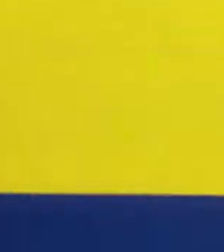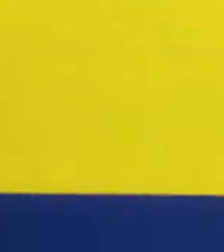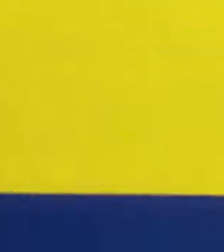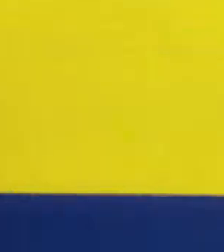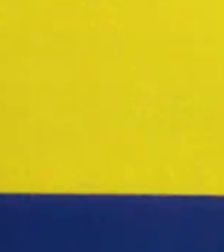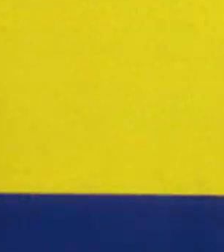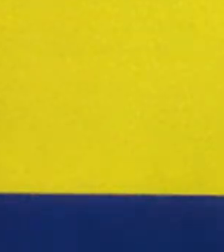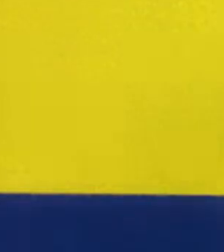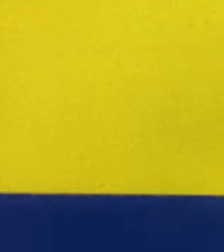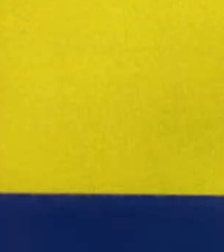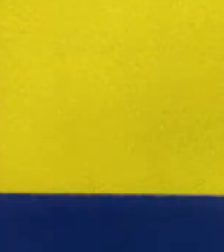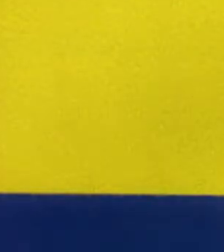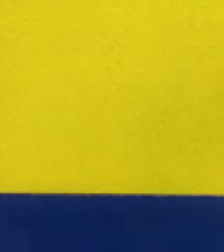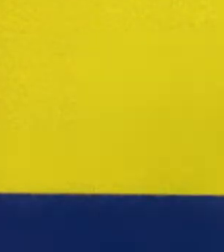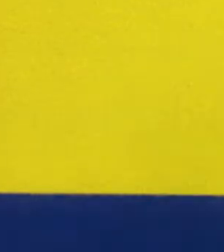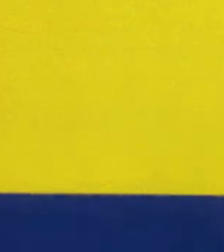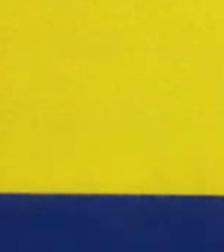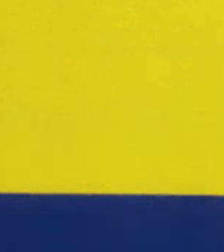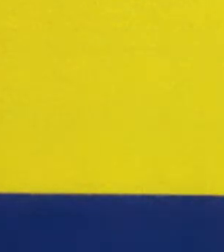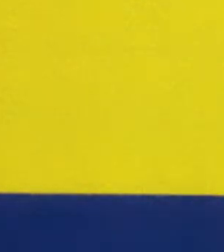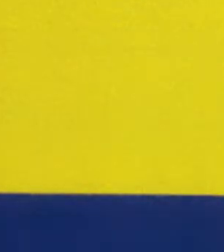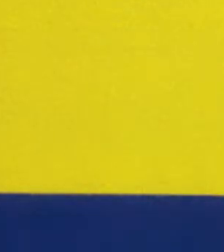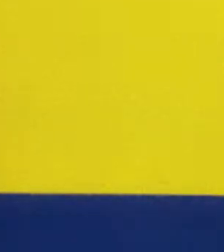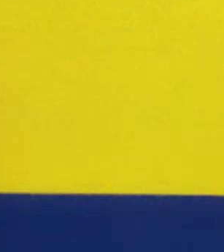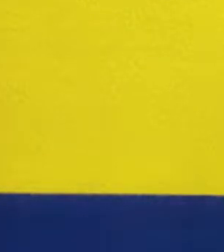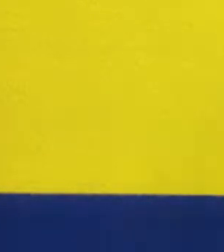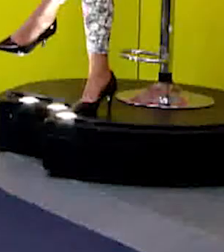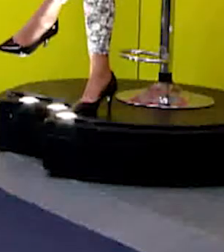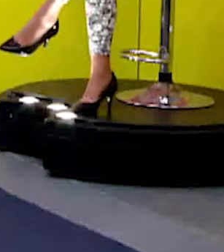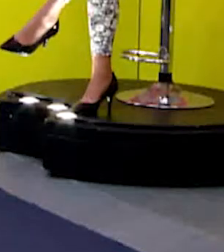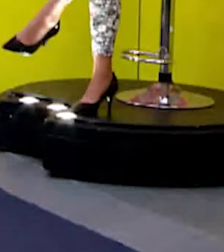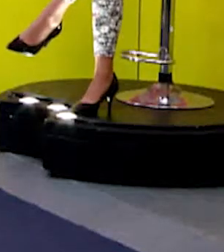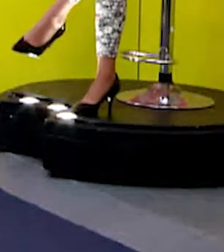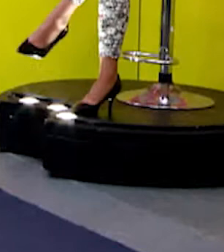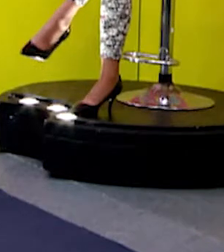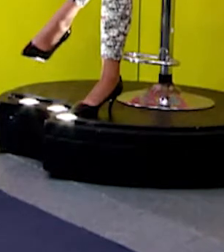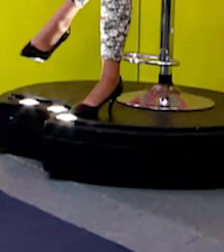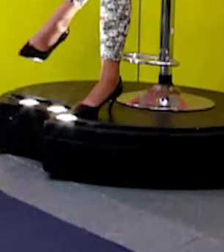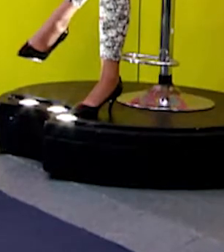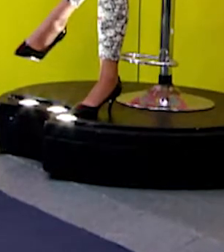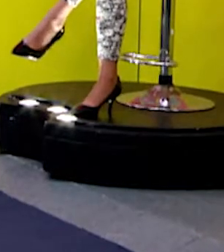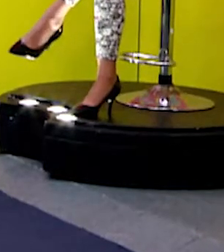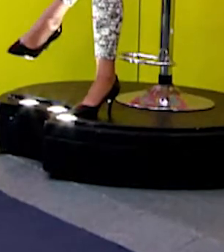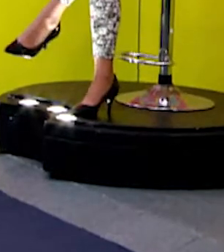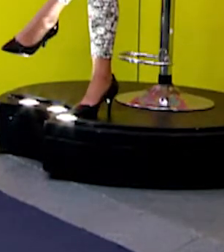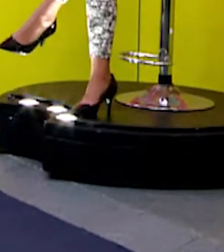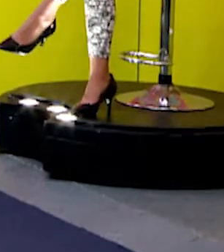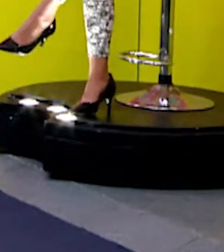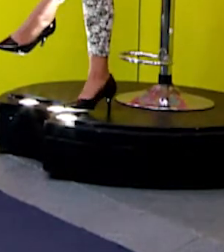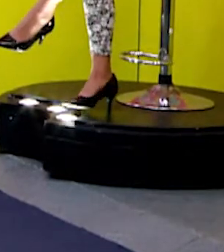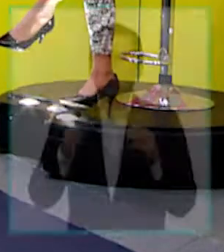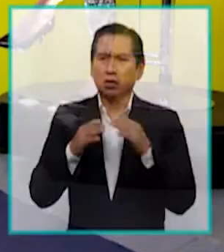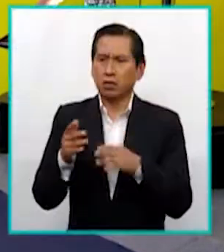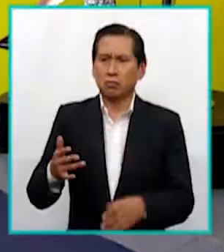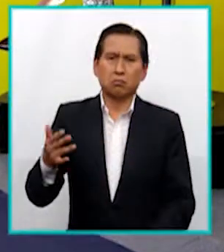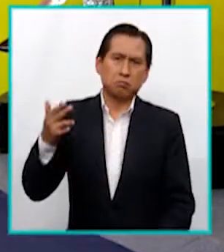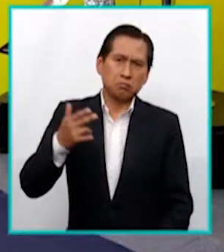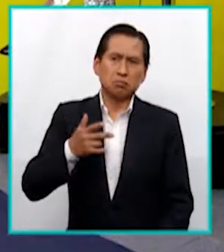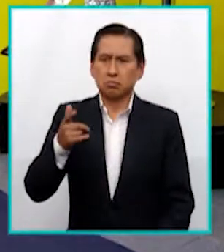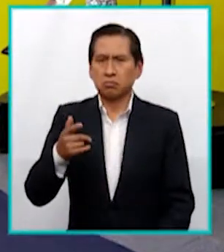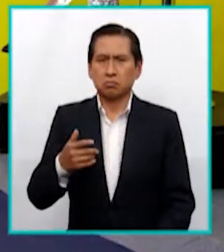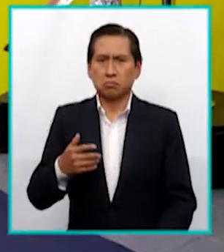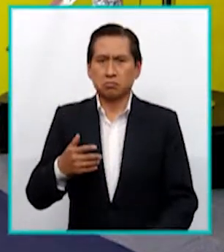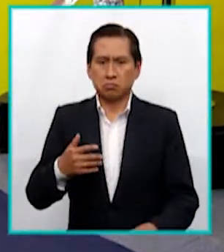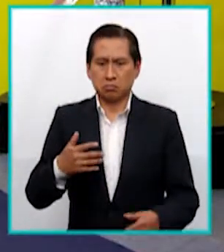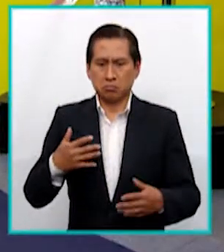Que son, mira, me sorprende un montón después de verlo rapear ahí en su casa sin